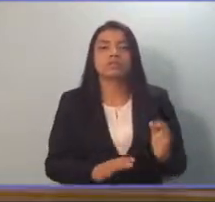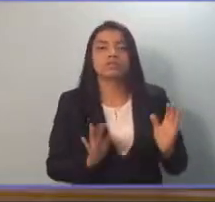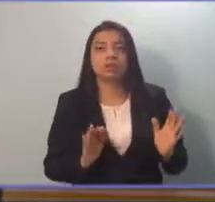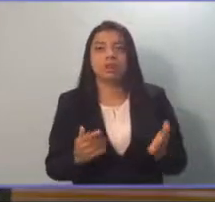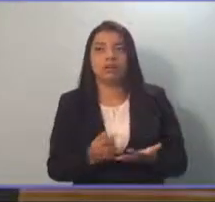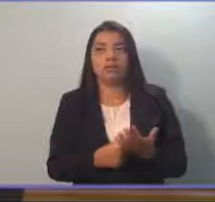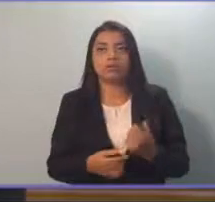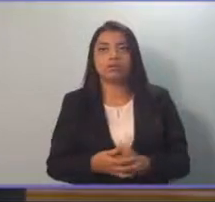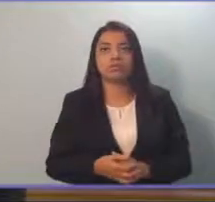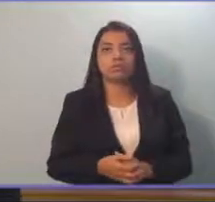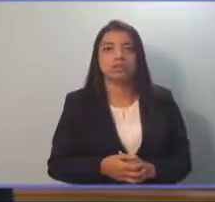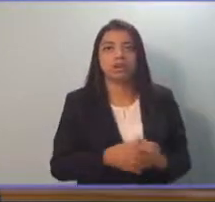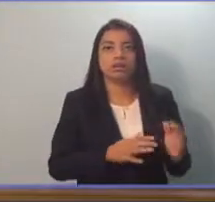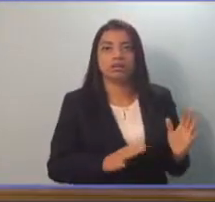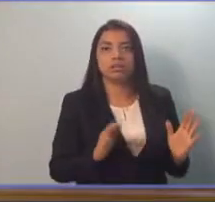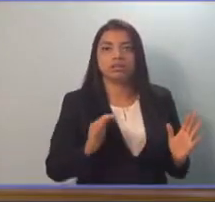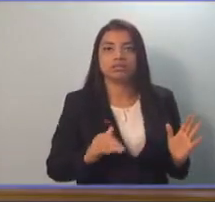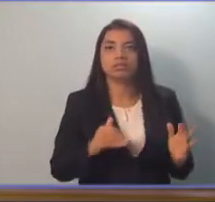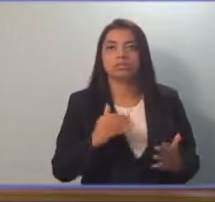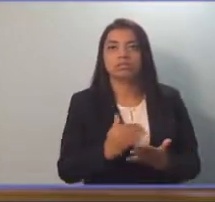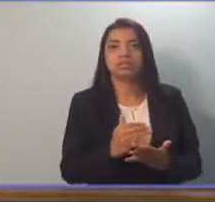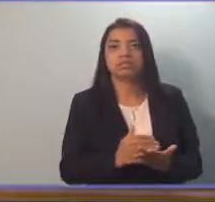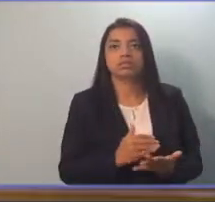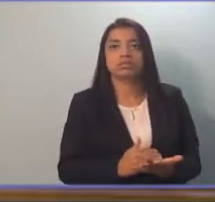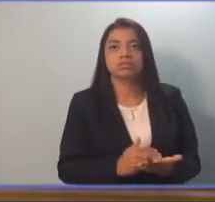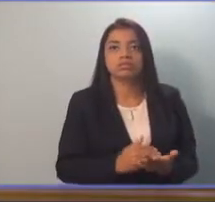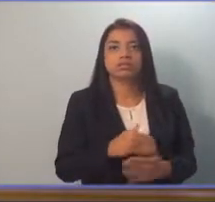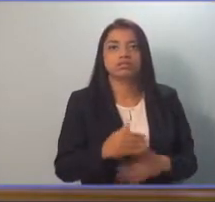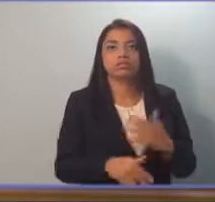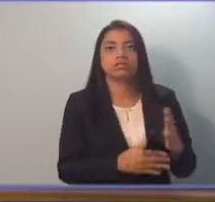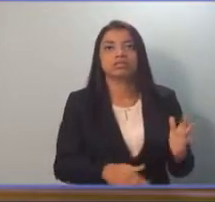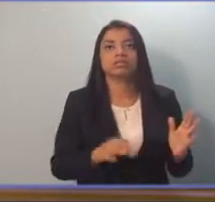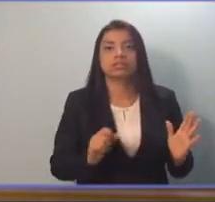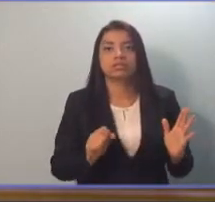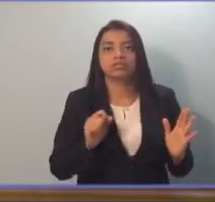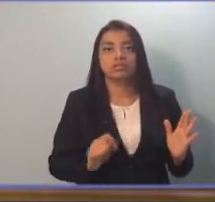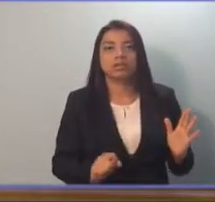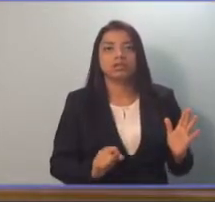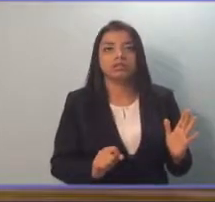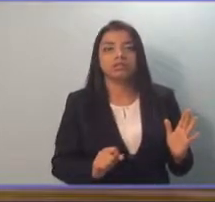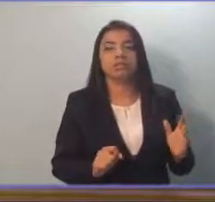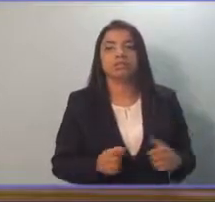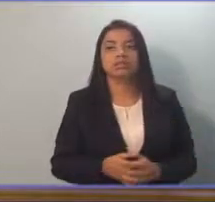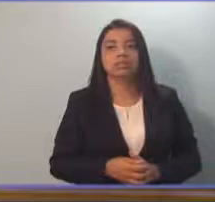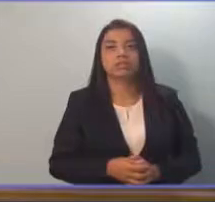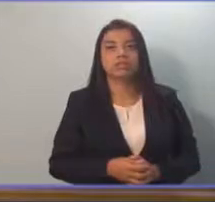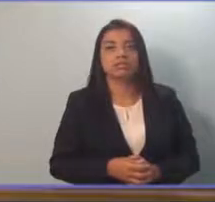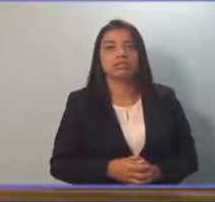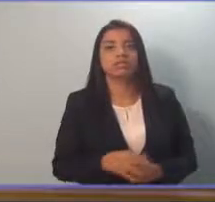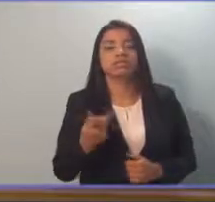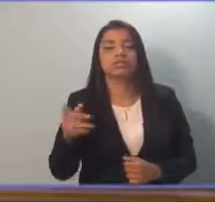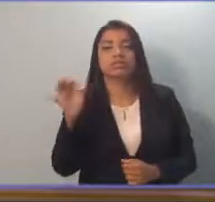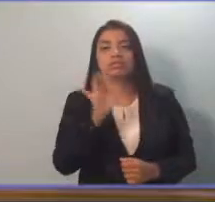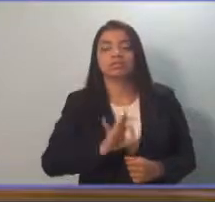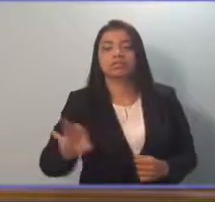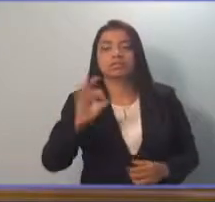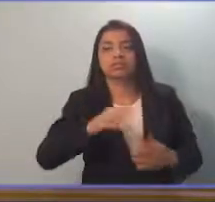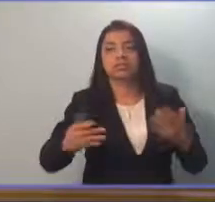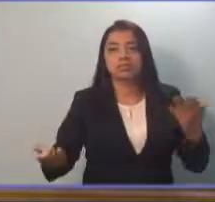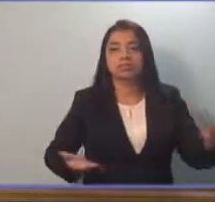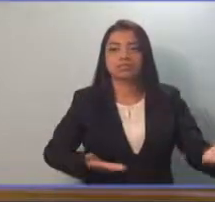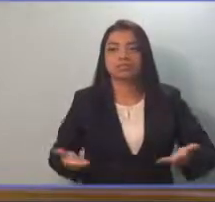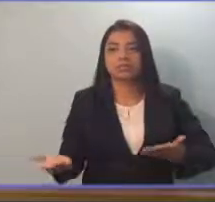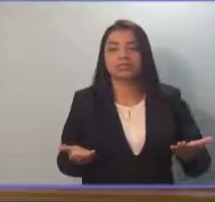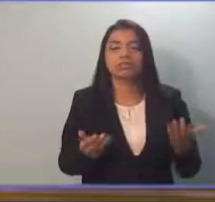migratorio, incluyendo un punto en la isla Manguera del Golfo. La mejora de los servicios,